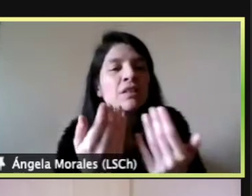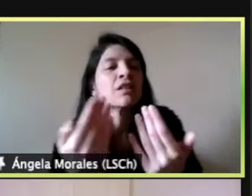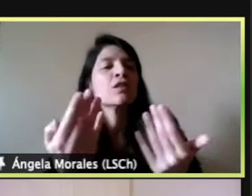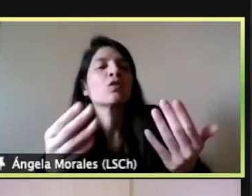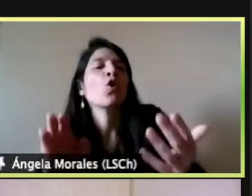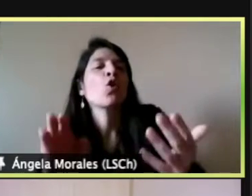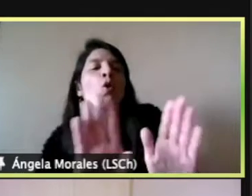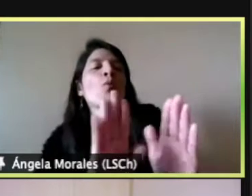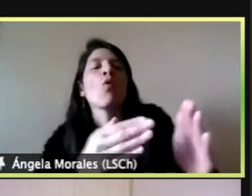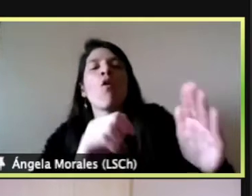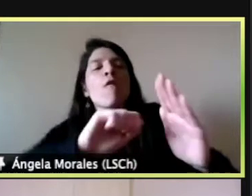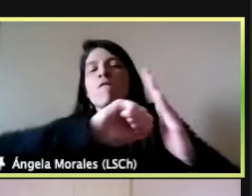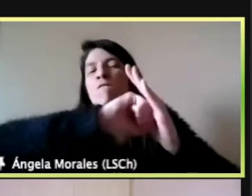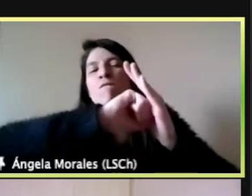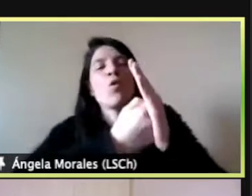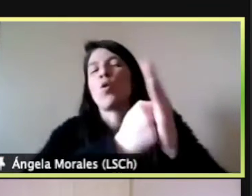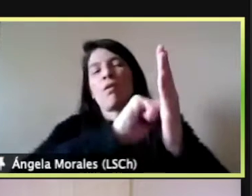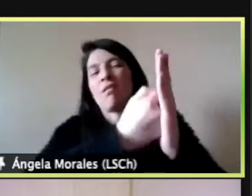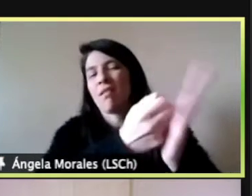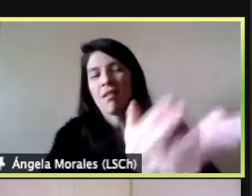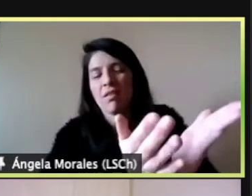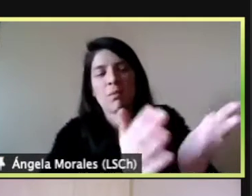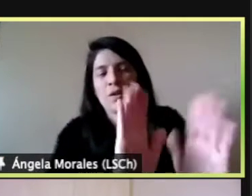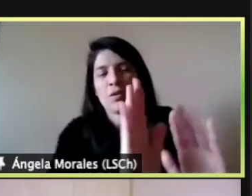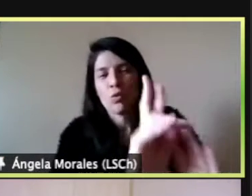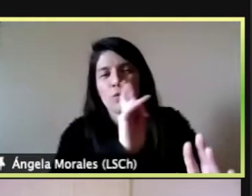dejar con símbolo de peso, que no se cambie.